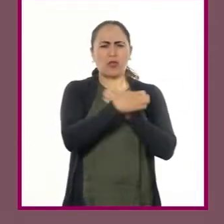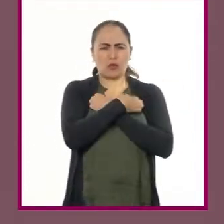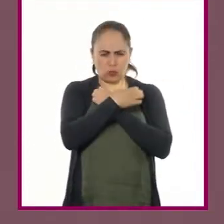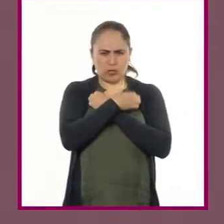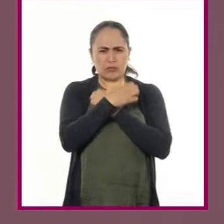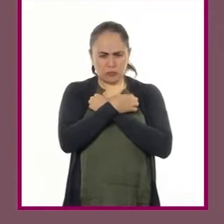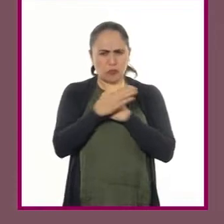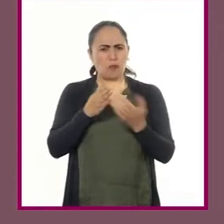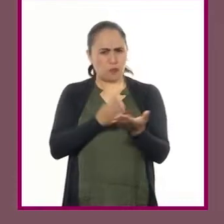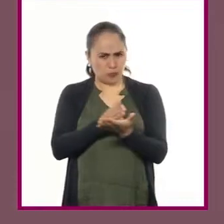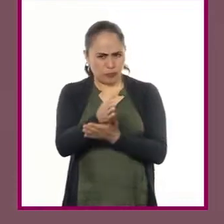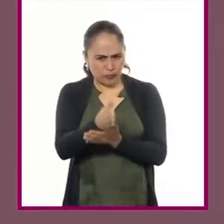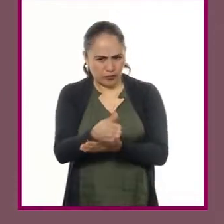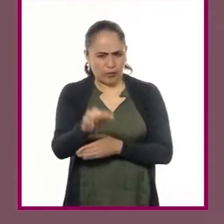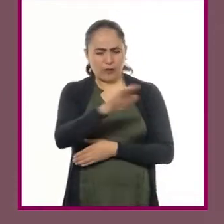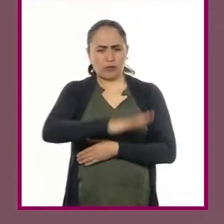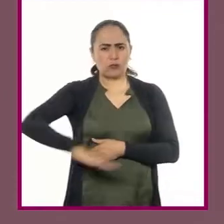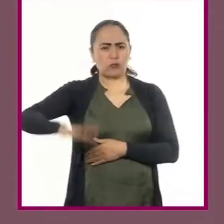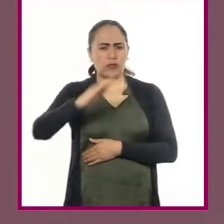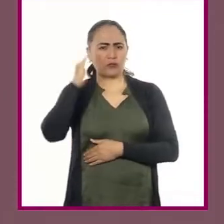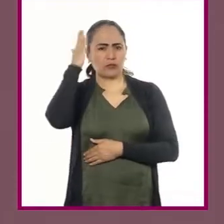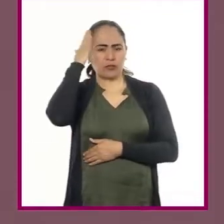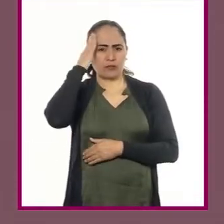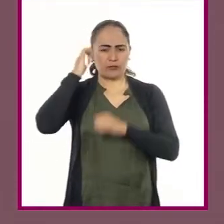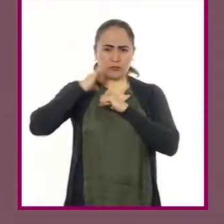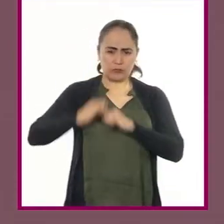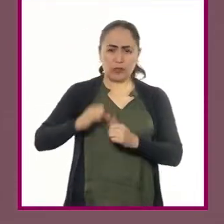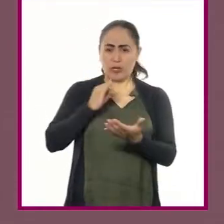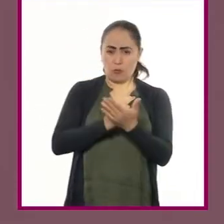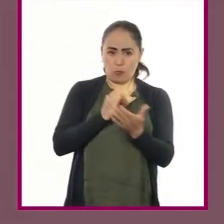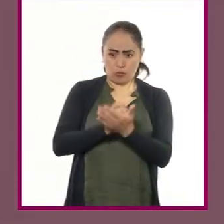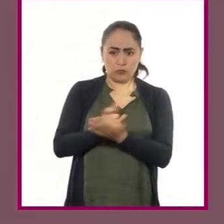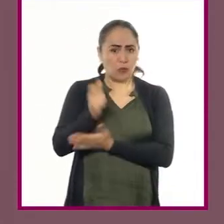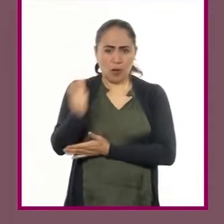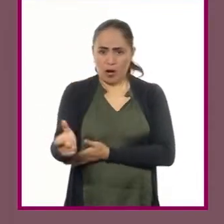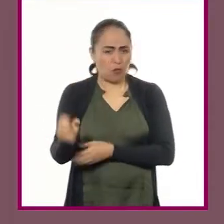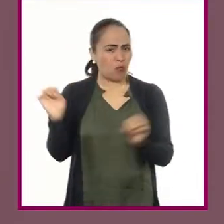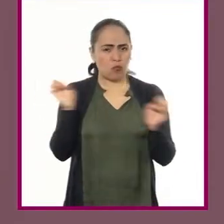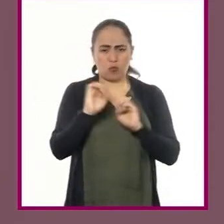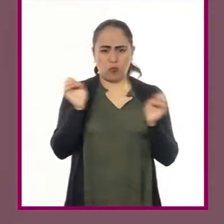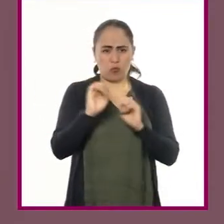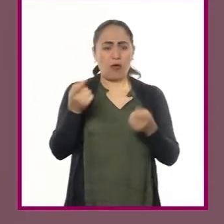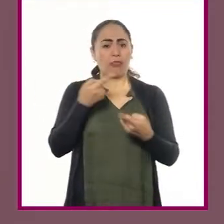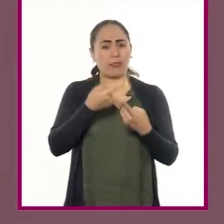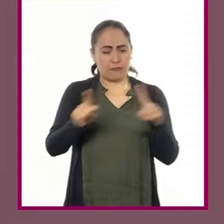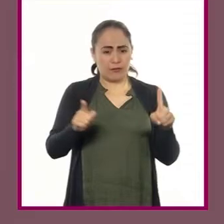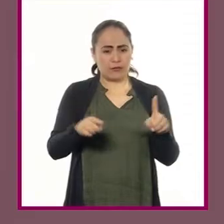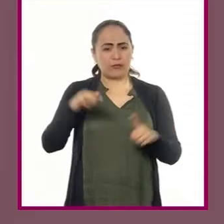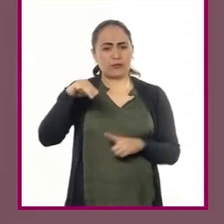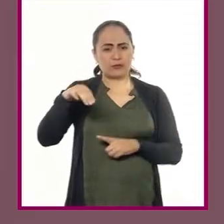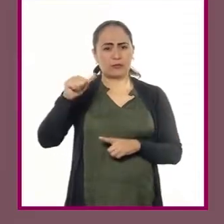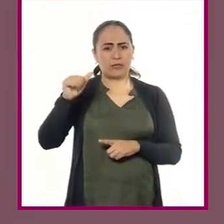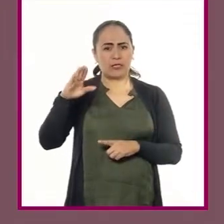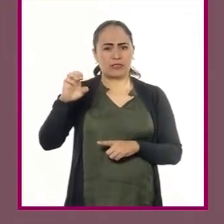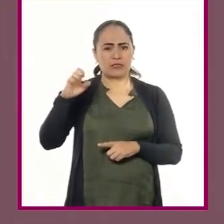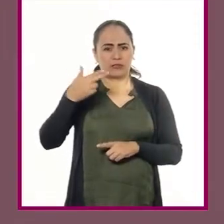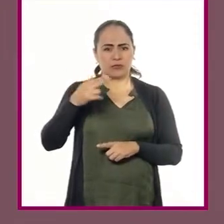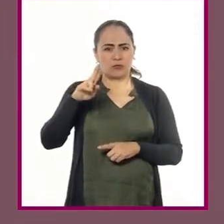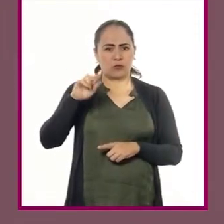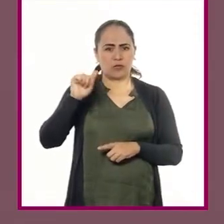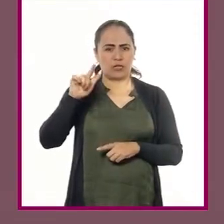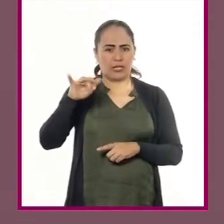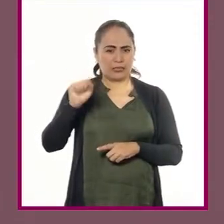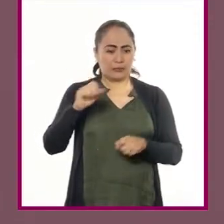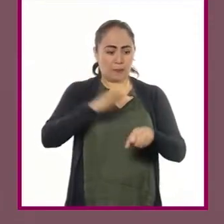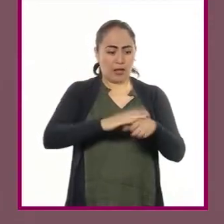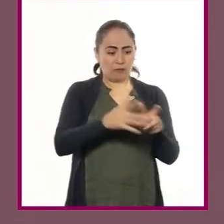como caciques y quedaron exentos del pago de tributo. En cambio, los macehuales, que eran mayoría,